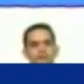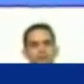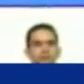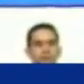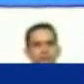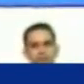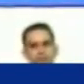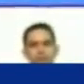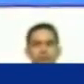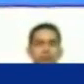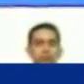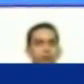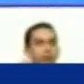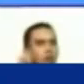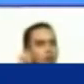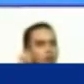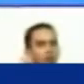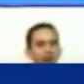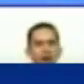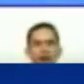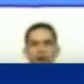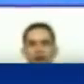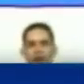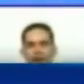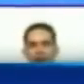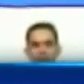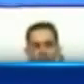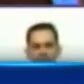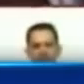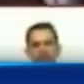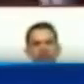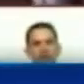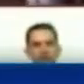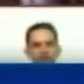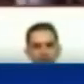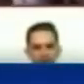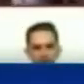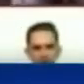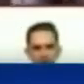secretaria de Estado en el Despacho de Finanzas, Rixi Moncada,